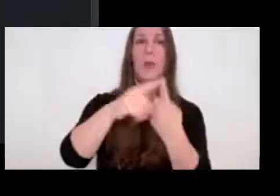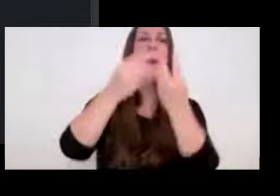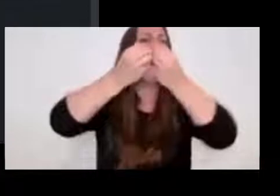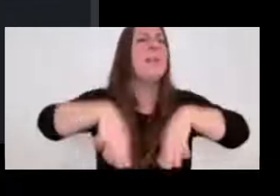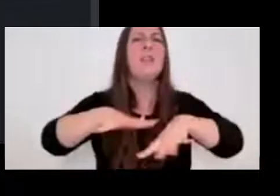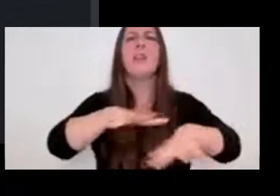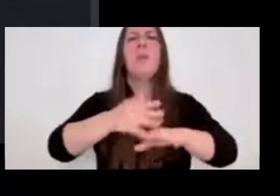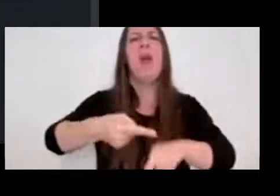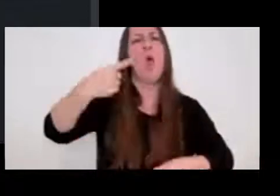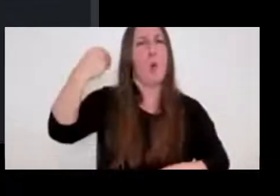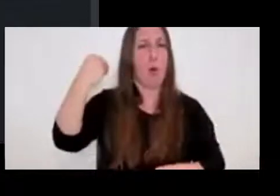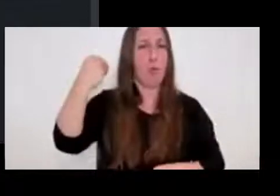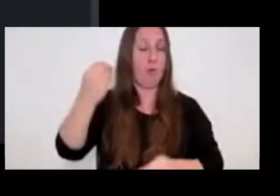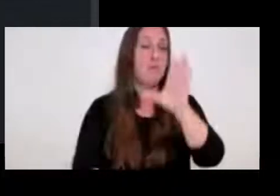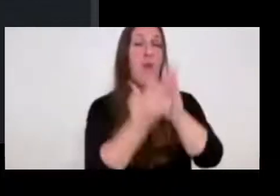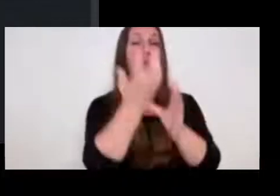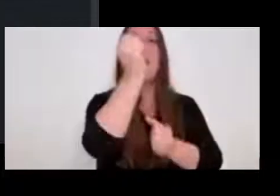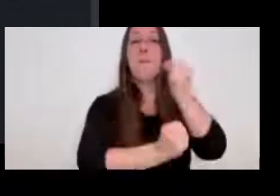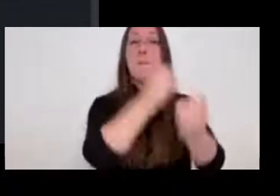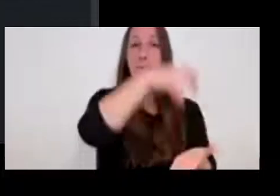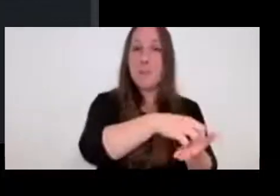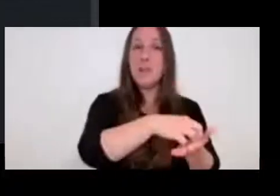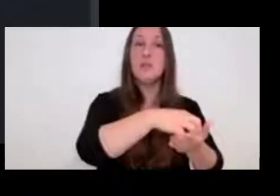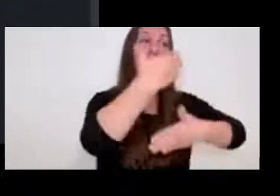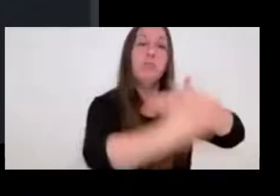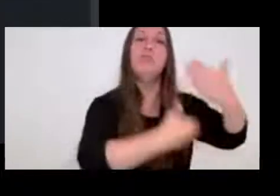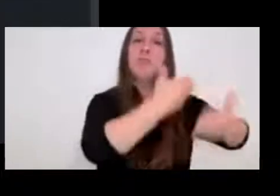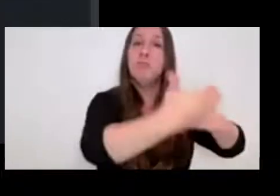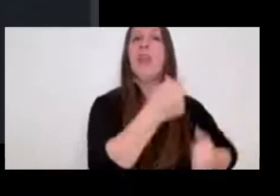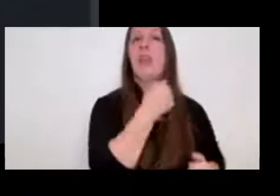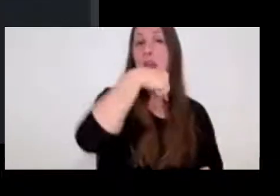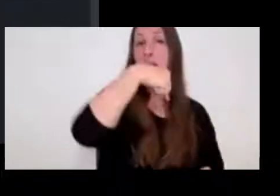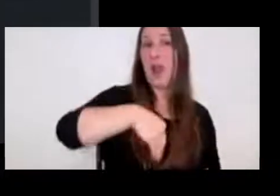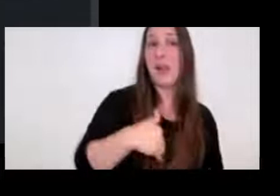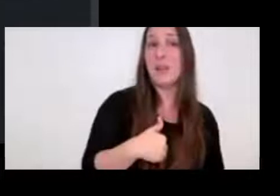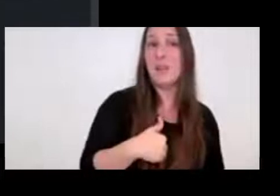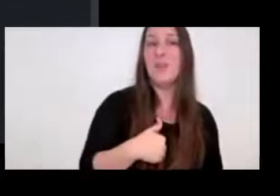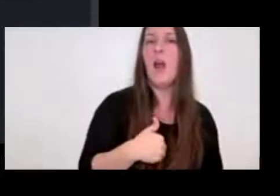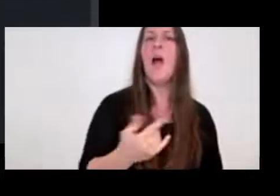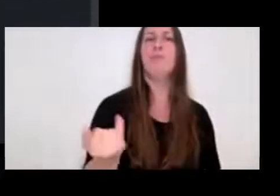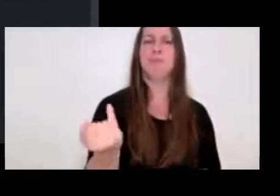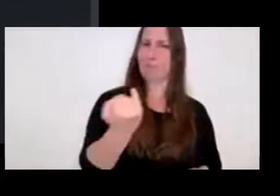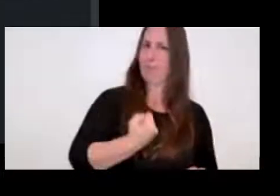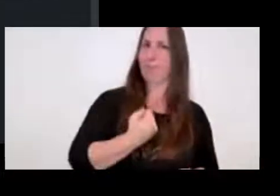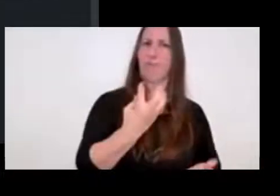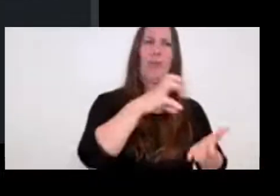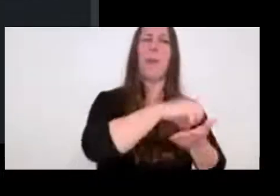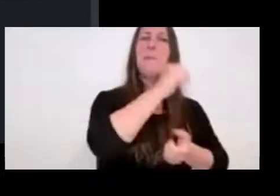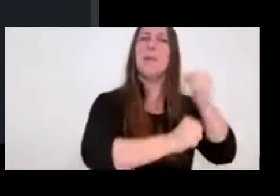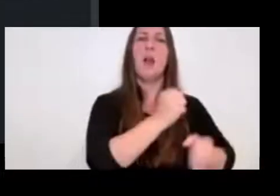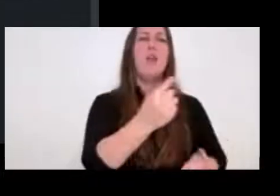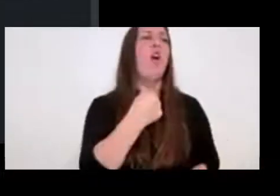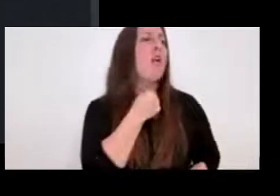de cualquier empresa que quiera empezar a desarrollar alguna actividad determinada en el país, y nos dice a nosotros, bueno, queremos saber cuáles son